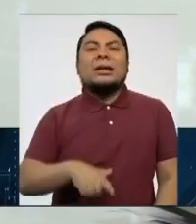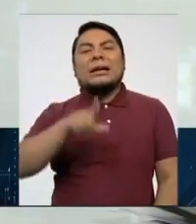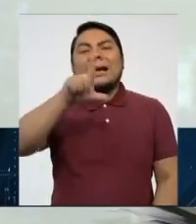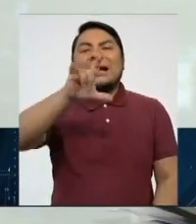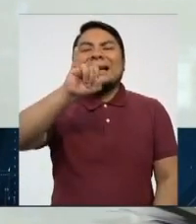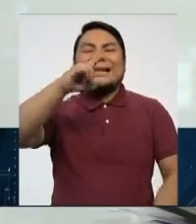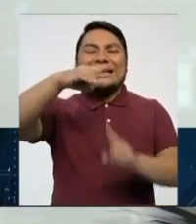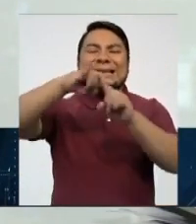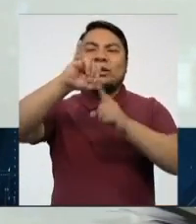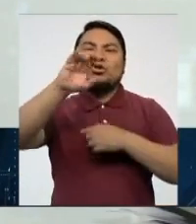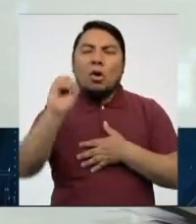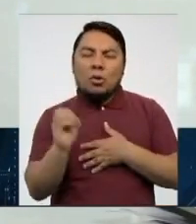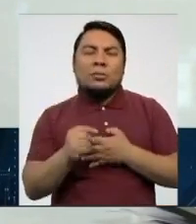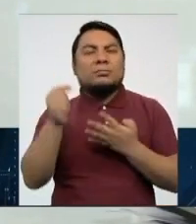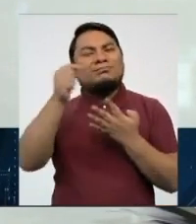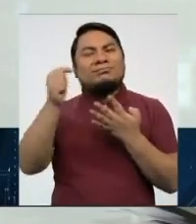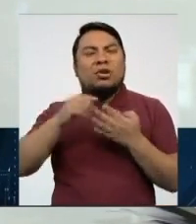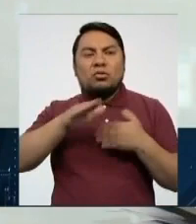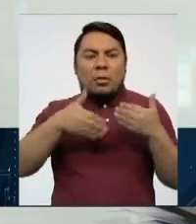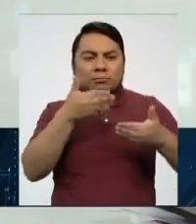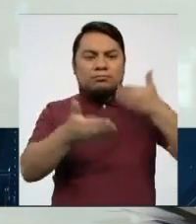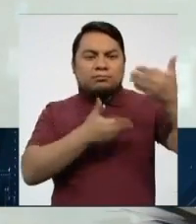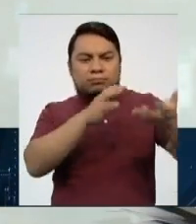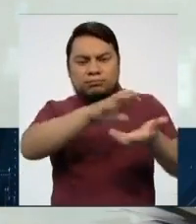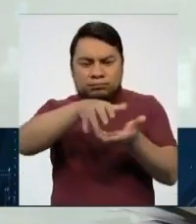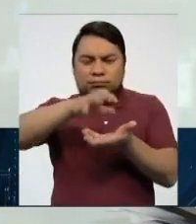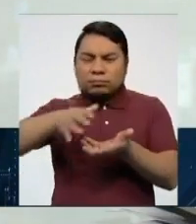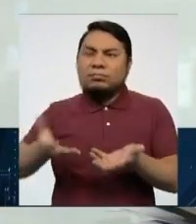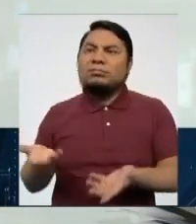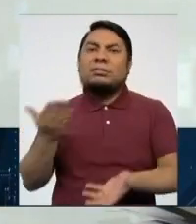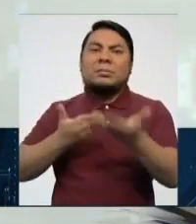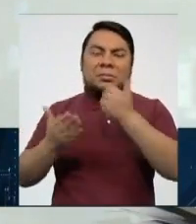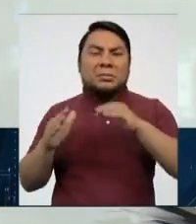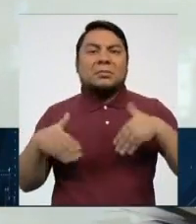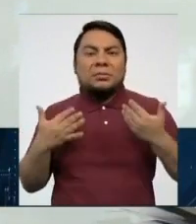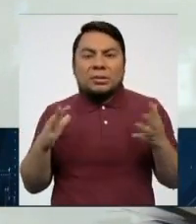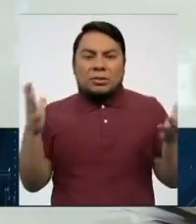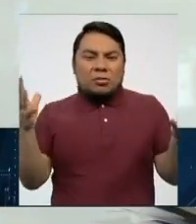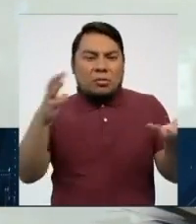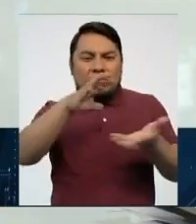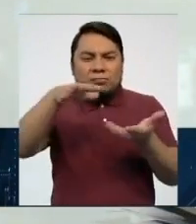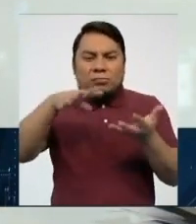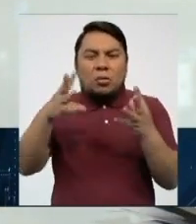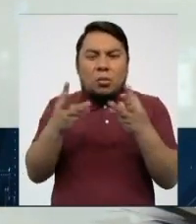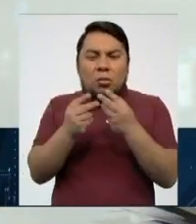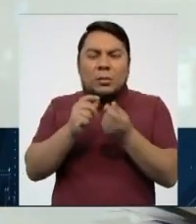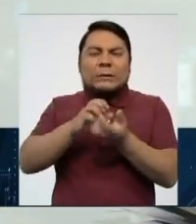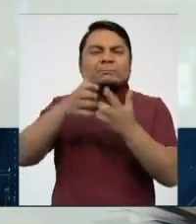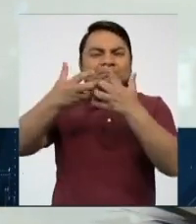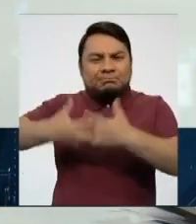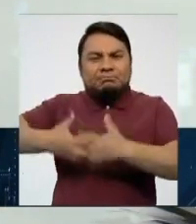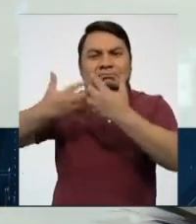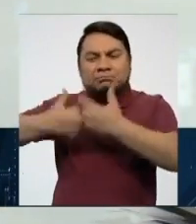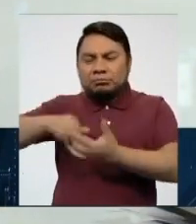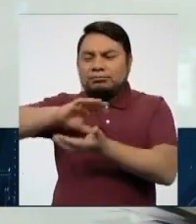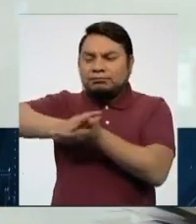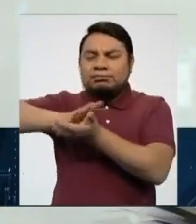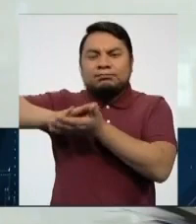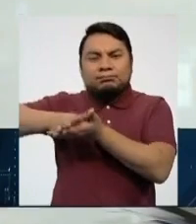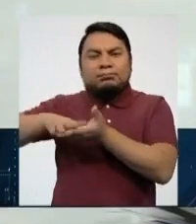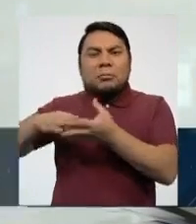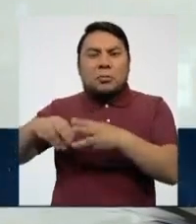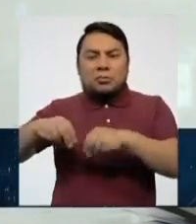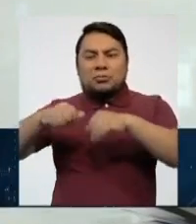limpieza, de todo un procesamiento, ¿no? Y si podemos refinarlo, ¿por qué no? ¿No? Entonces ya será